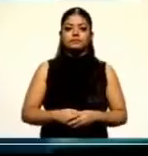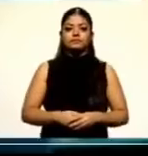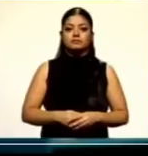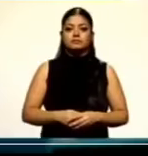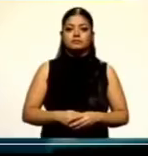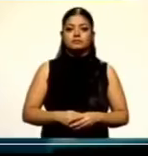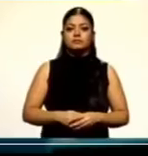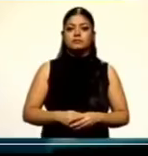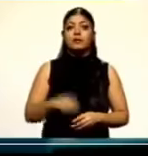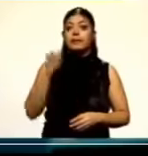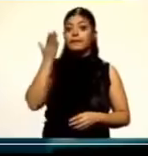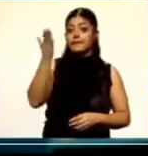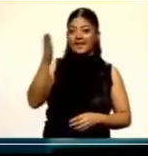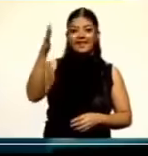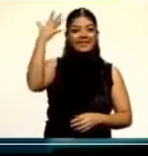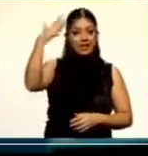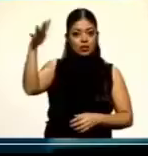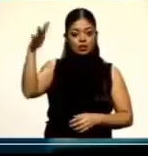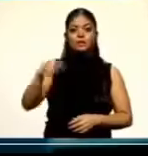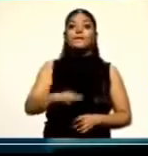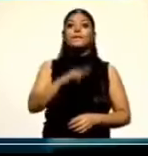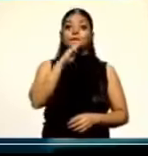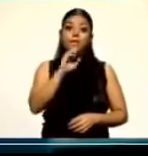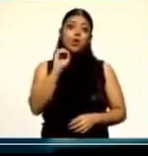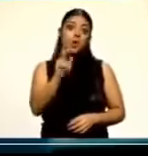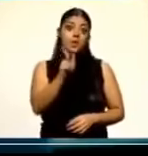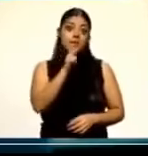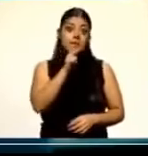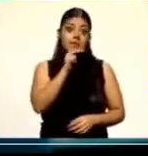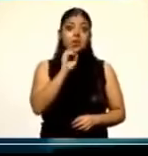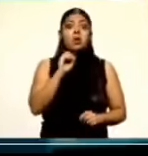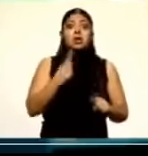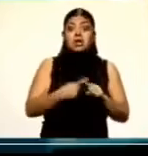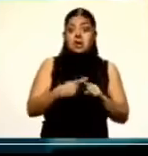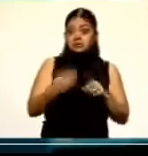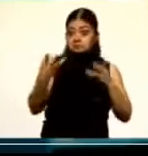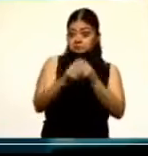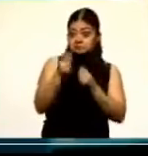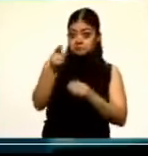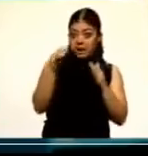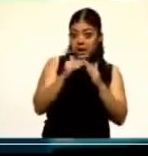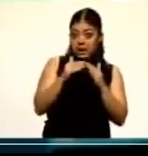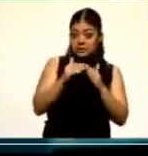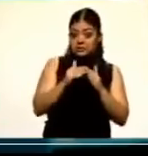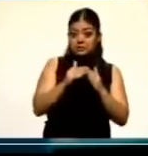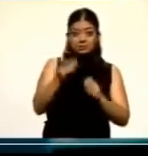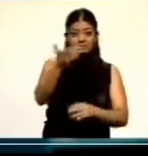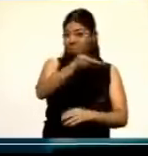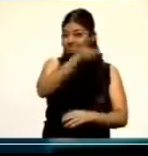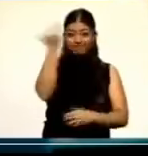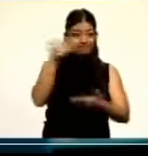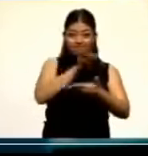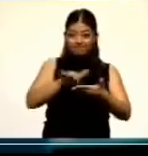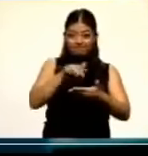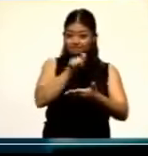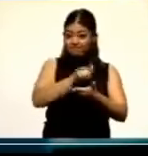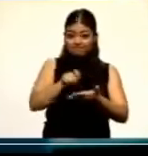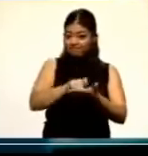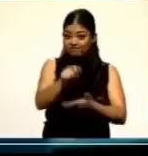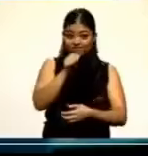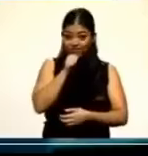Pide a un adulto, mamá o papá, o quien esté contigo en casa, si todavía no sabes leer ni